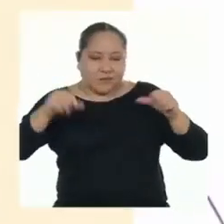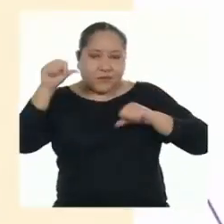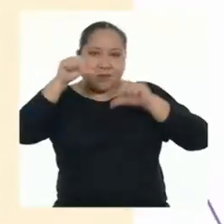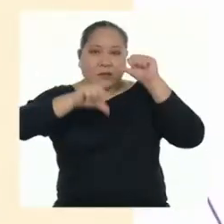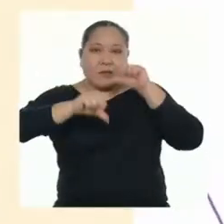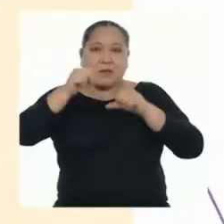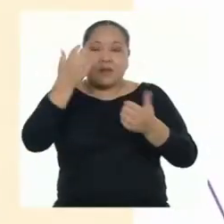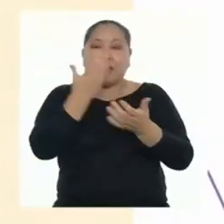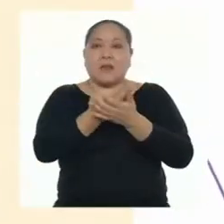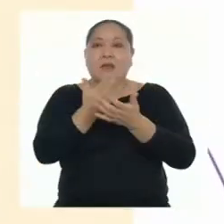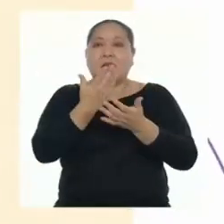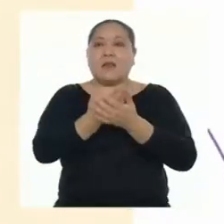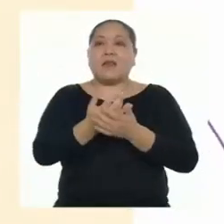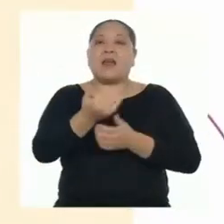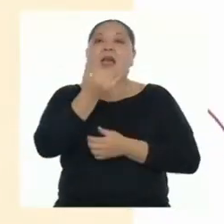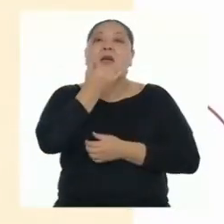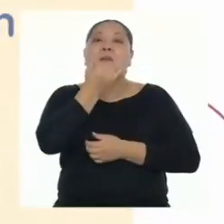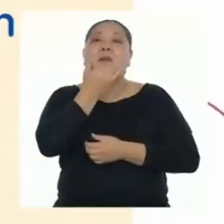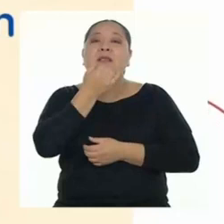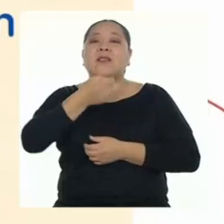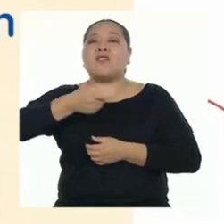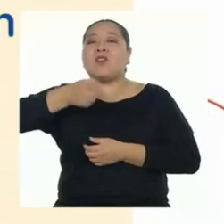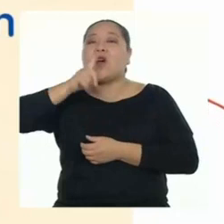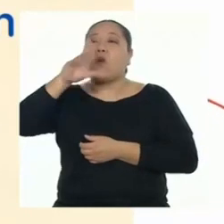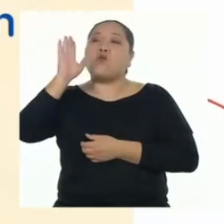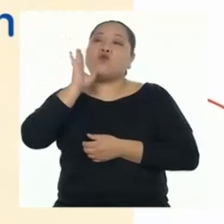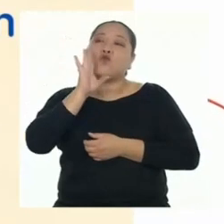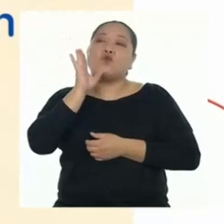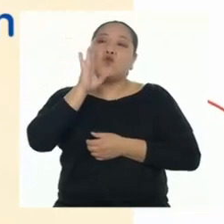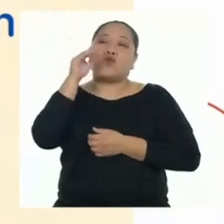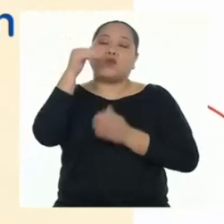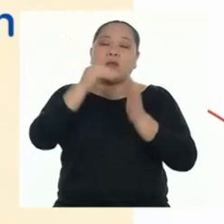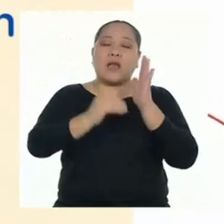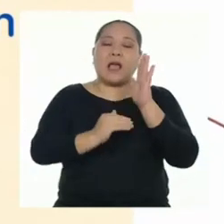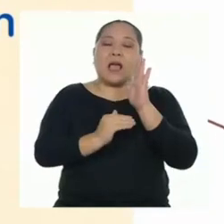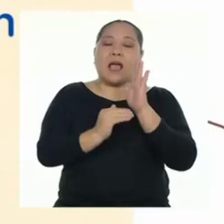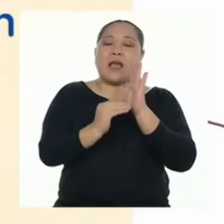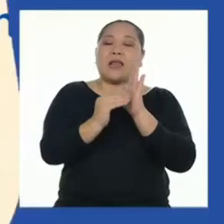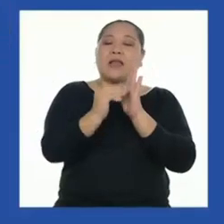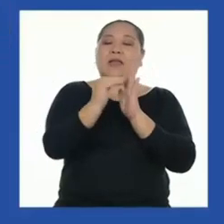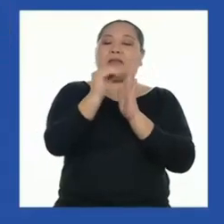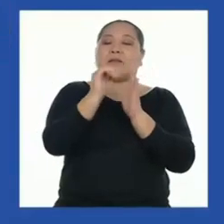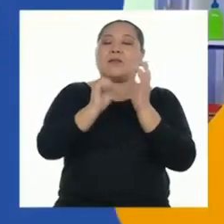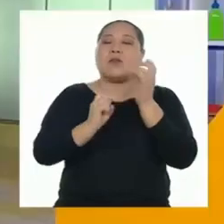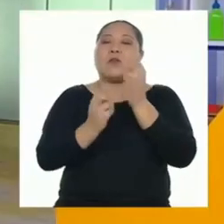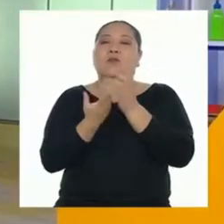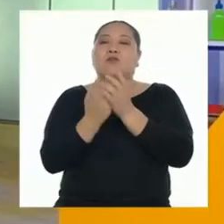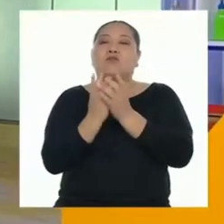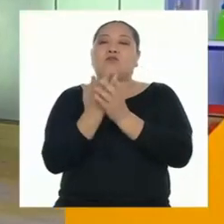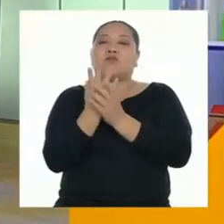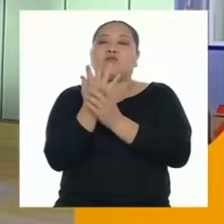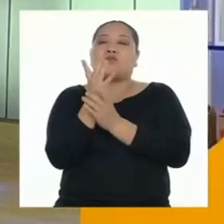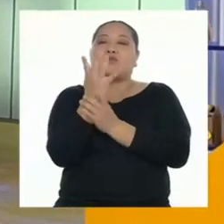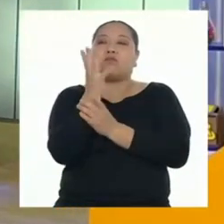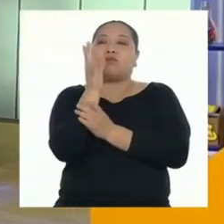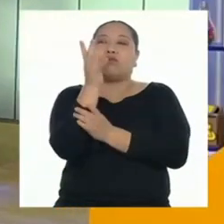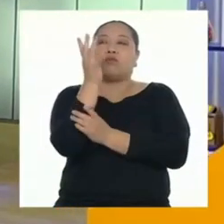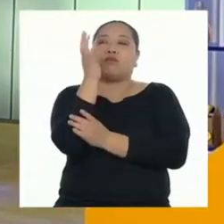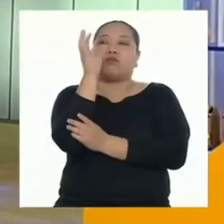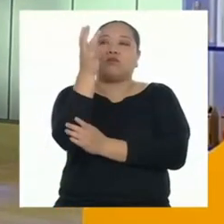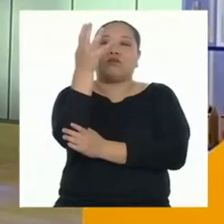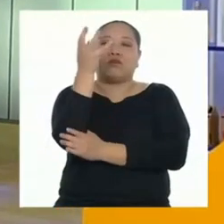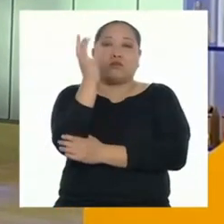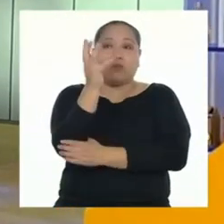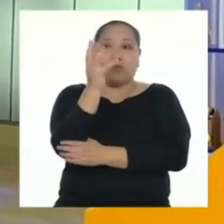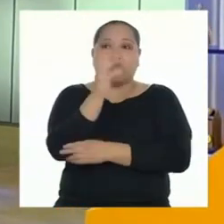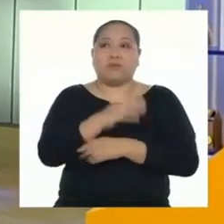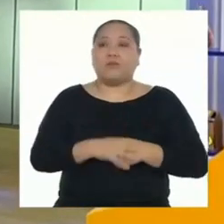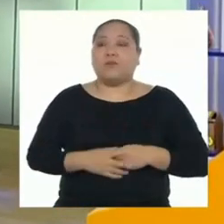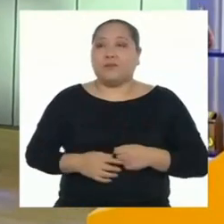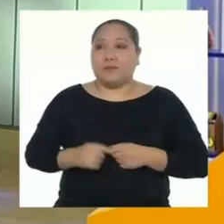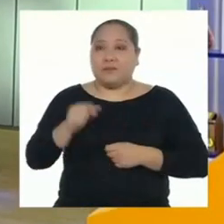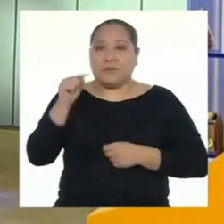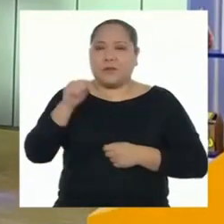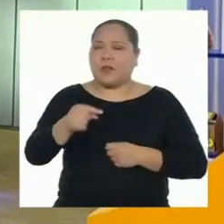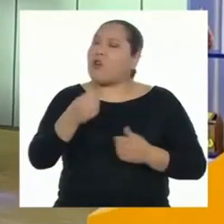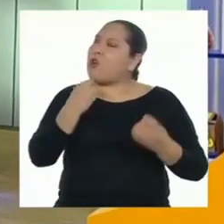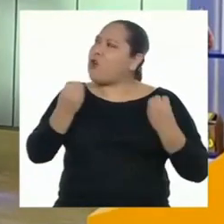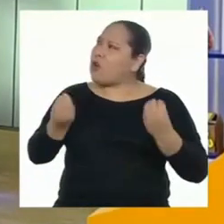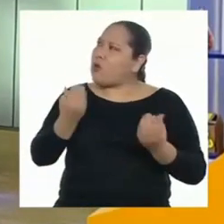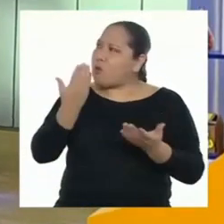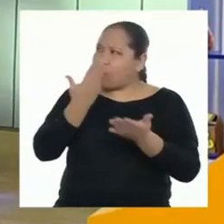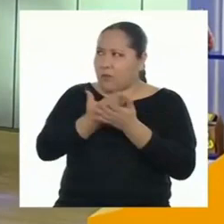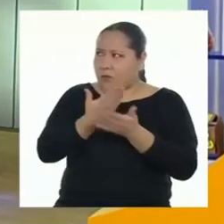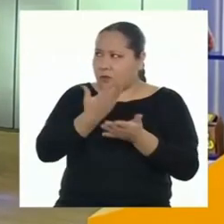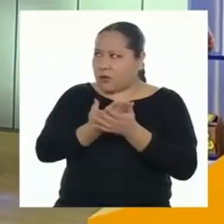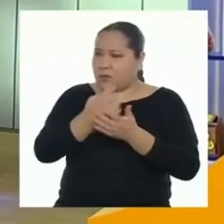científicamente sobre los efectos del agua contaminada en el crecimiento de las plantas. Y concretamente, ¿cómo materializaremos